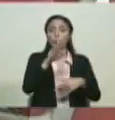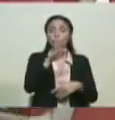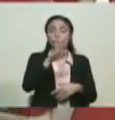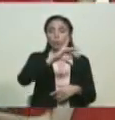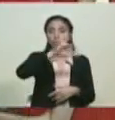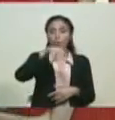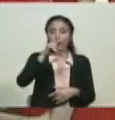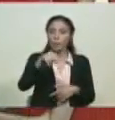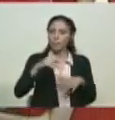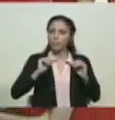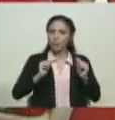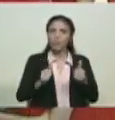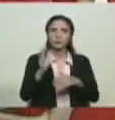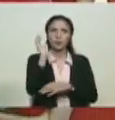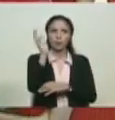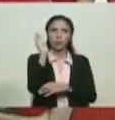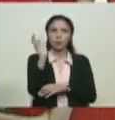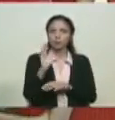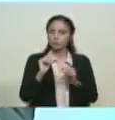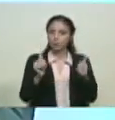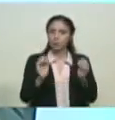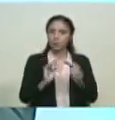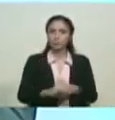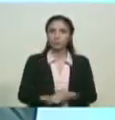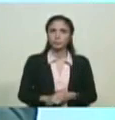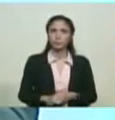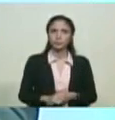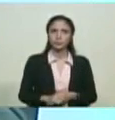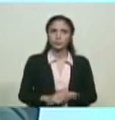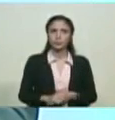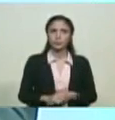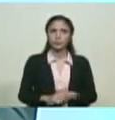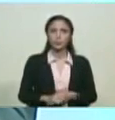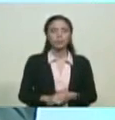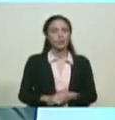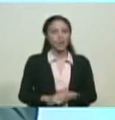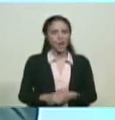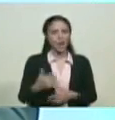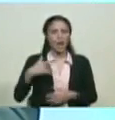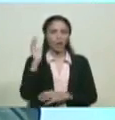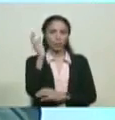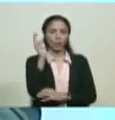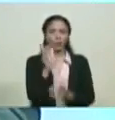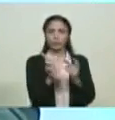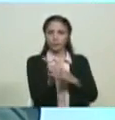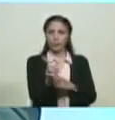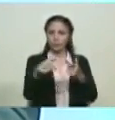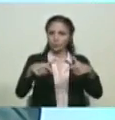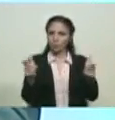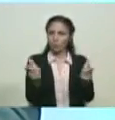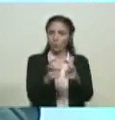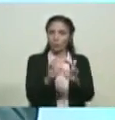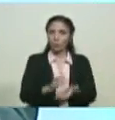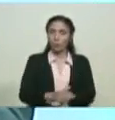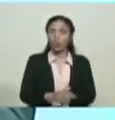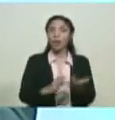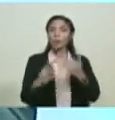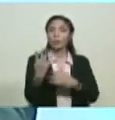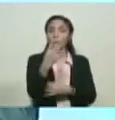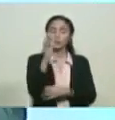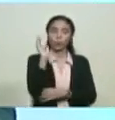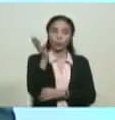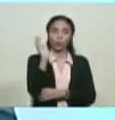arrancar el congreso nadie crea que el congreso del partido socialista unido de venezuela cuarto congreso